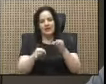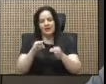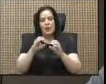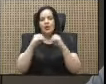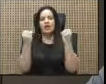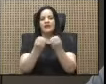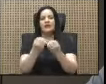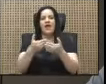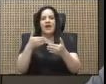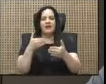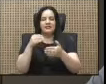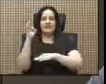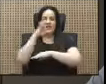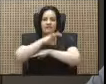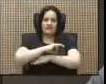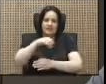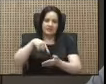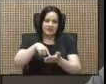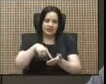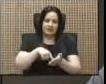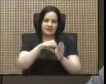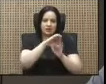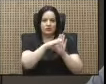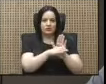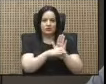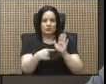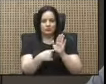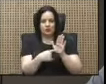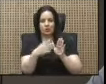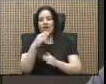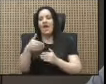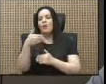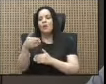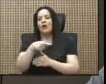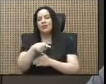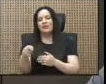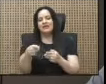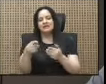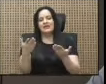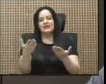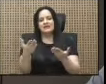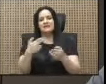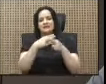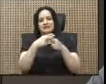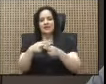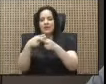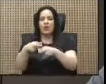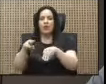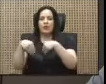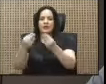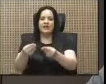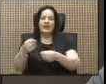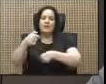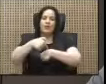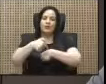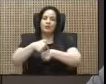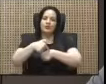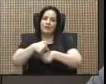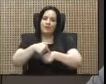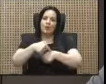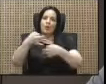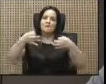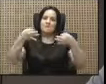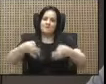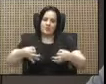de vigencia de esta Constitución, aun cuando tales designaciones lo fueren por periodo feo. ¿Qué quiere decir eso?